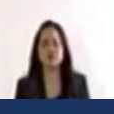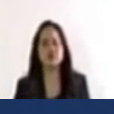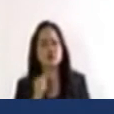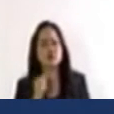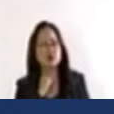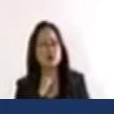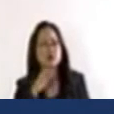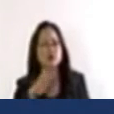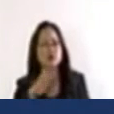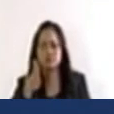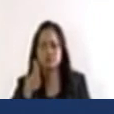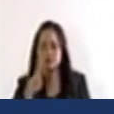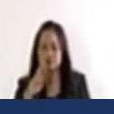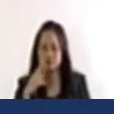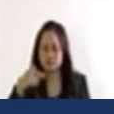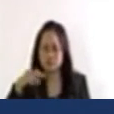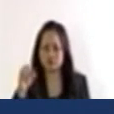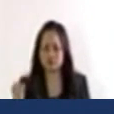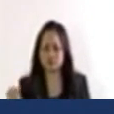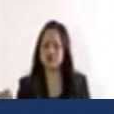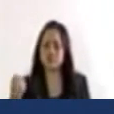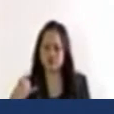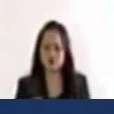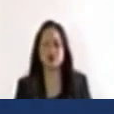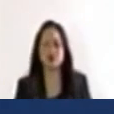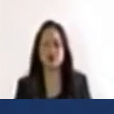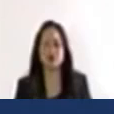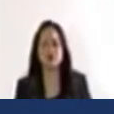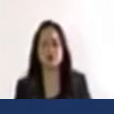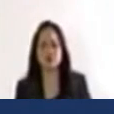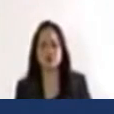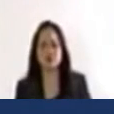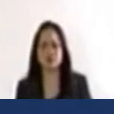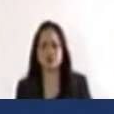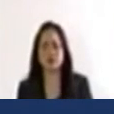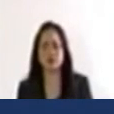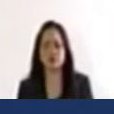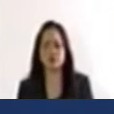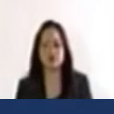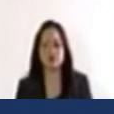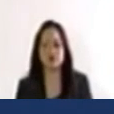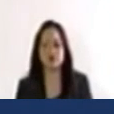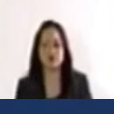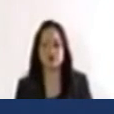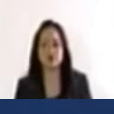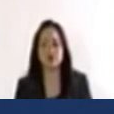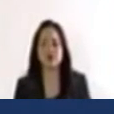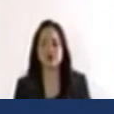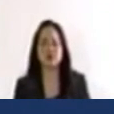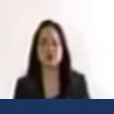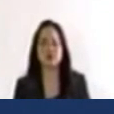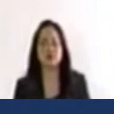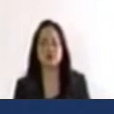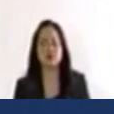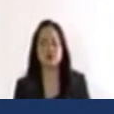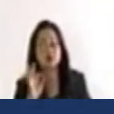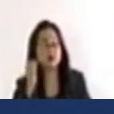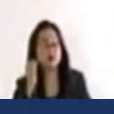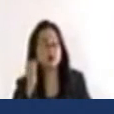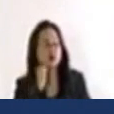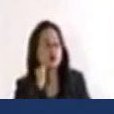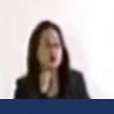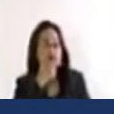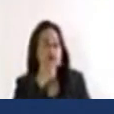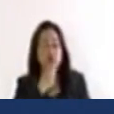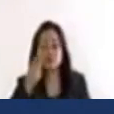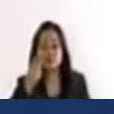acuerdo rápido. Y ese acuerdo, una vez firmado, una vez suscrito ese acuerdo, la reforma constitucional